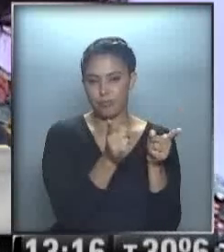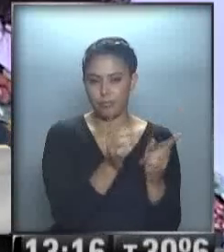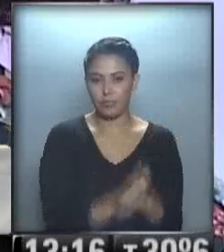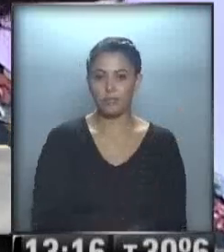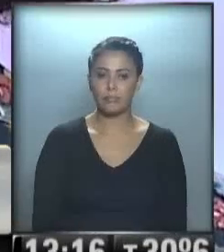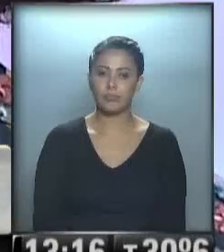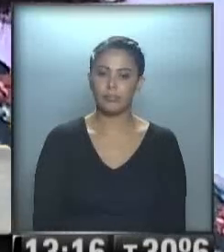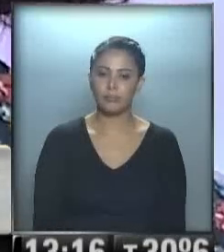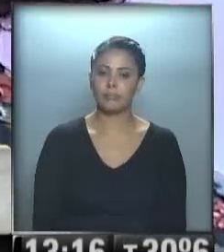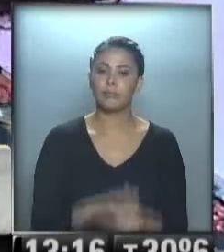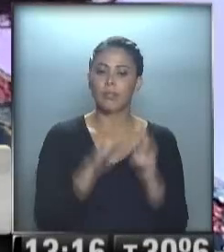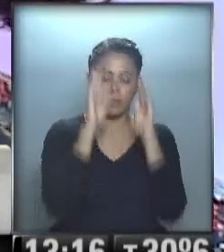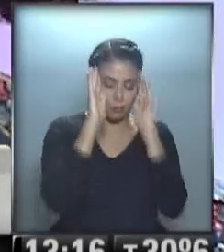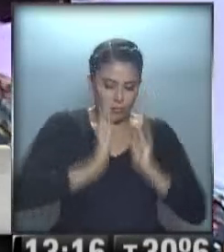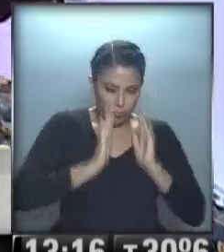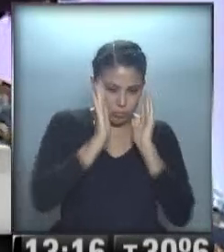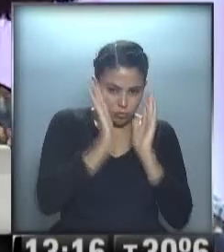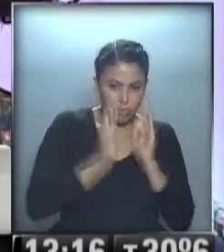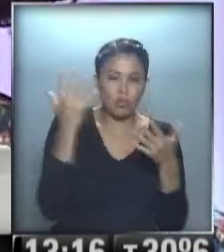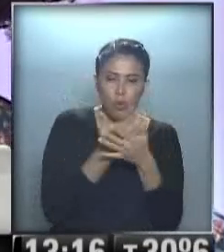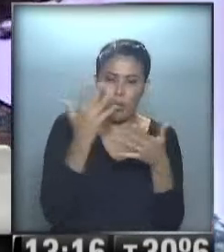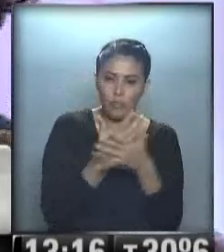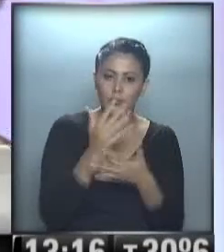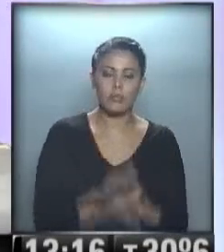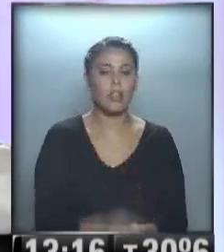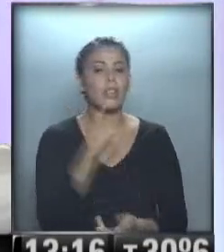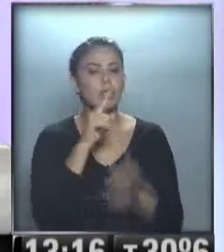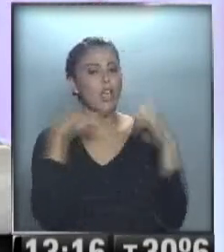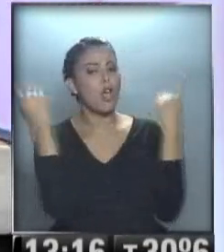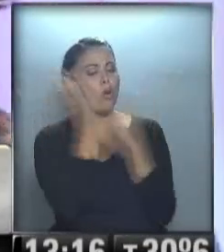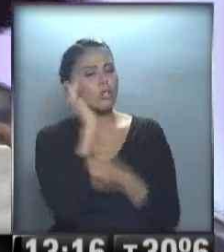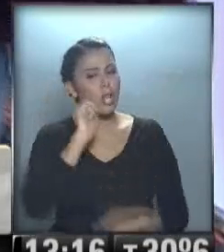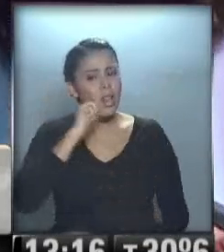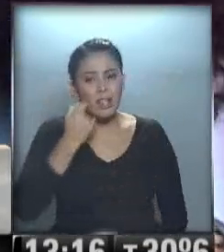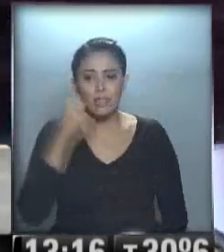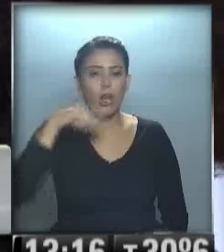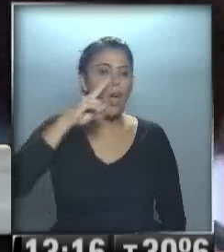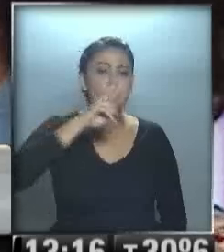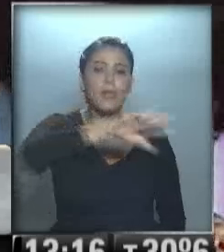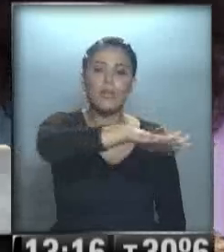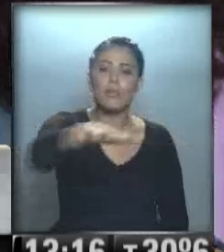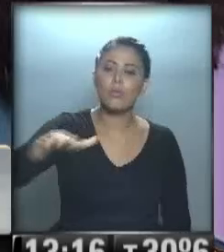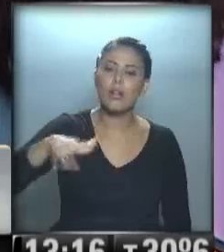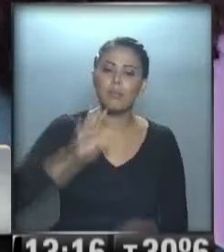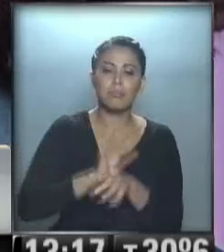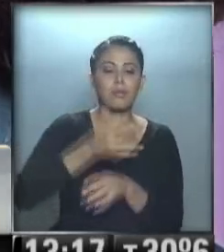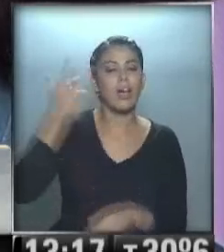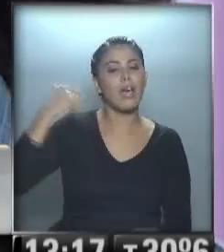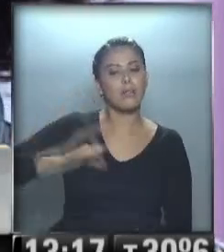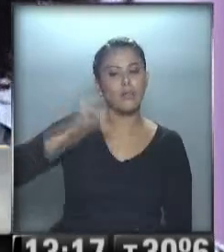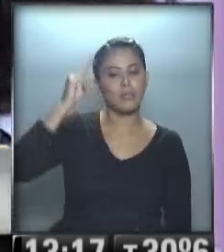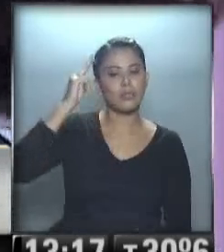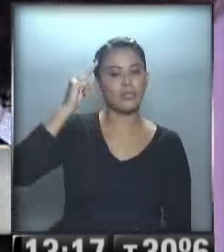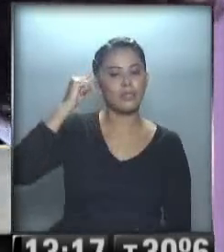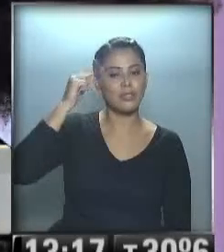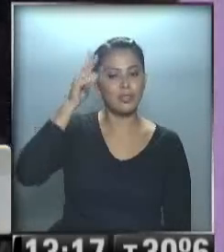como muy en sí misma y sufriendo un poco el cuarto se lo ve relindo acá estamos viendo la ambientación os esta